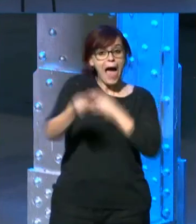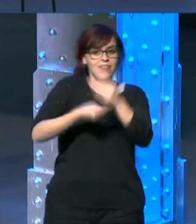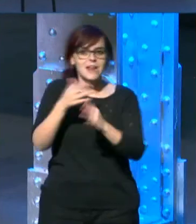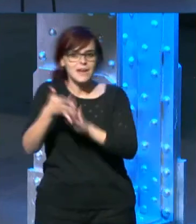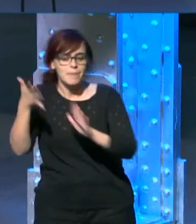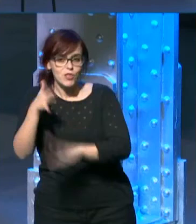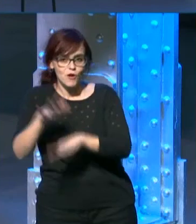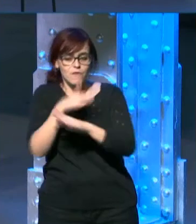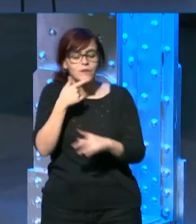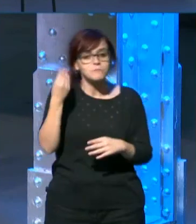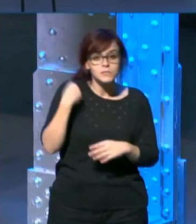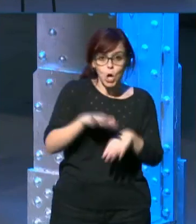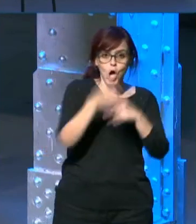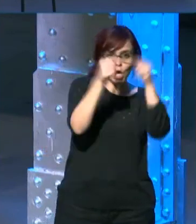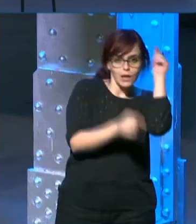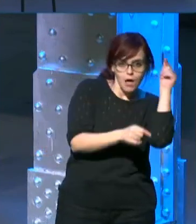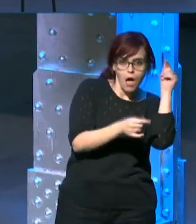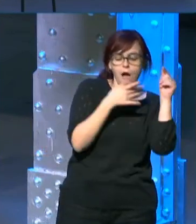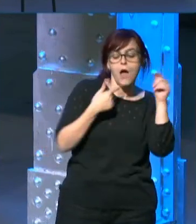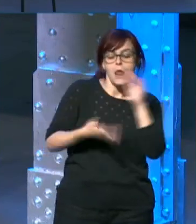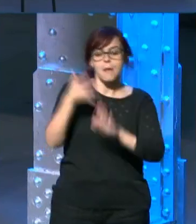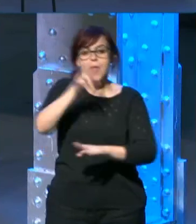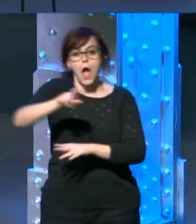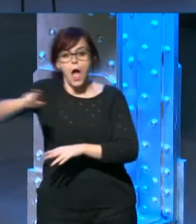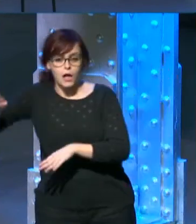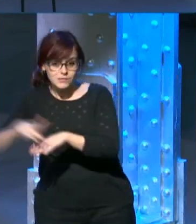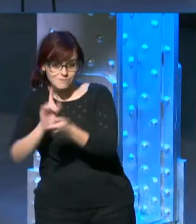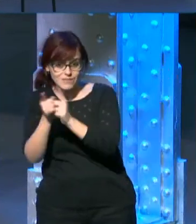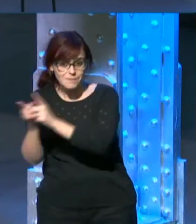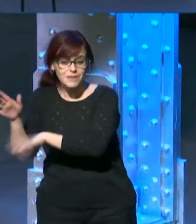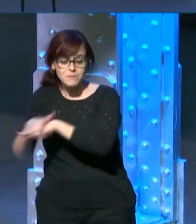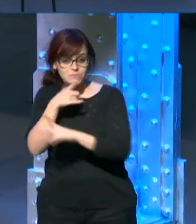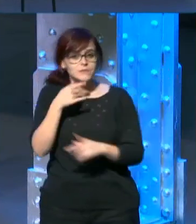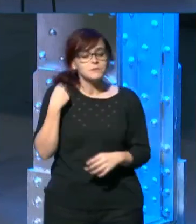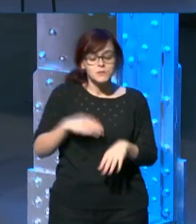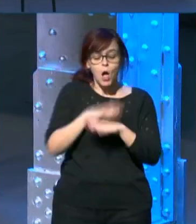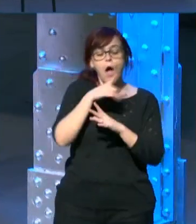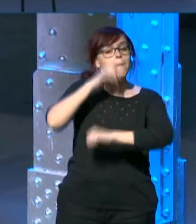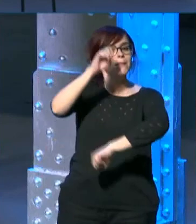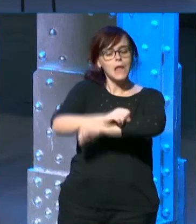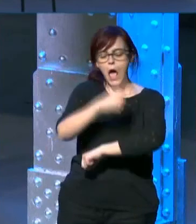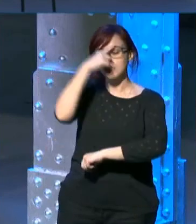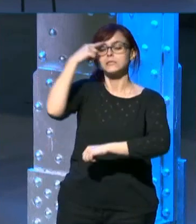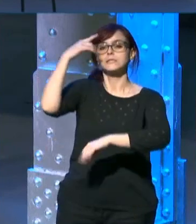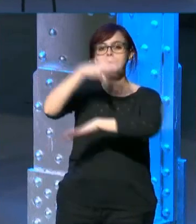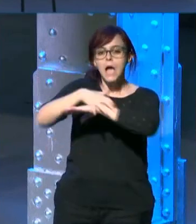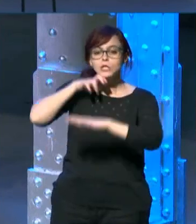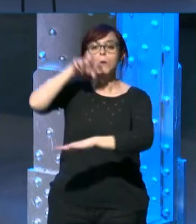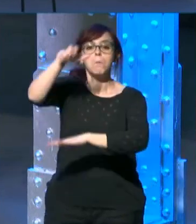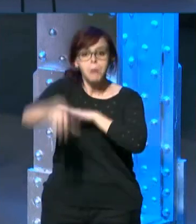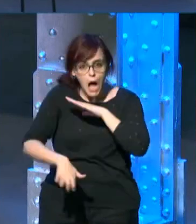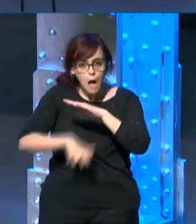corregir y hacer las cosas de otra forma. Falta el vídeo del gato saltando por la ventana. También. No siempre se